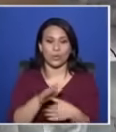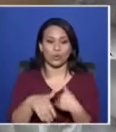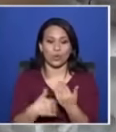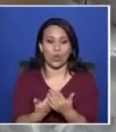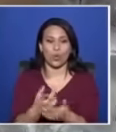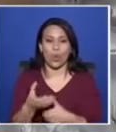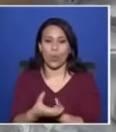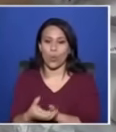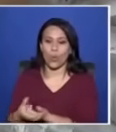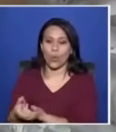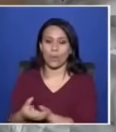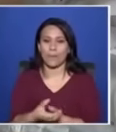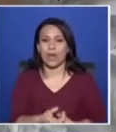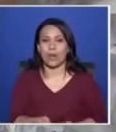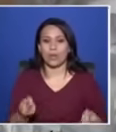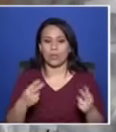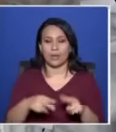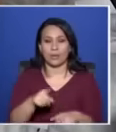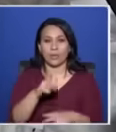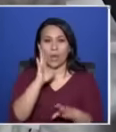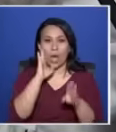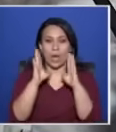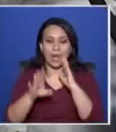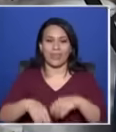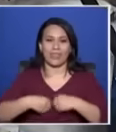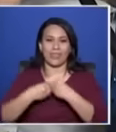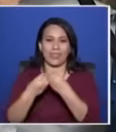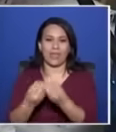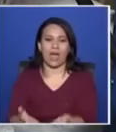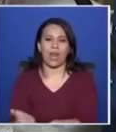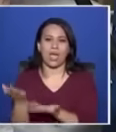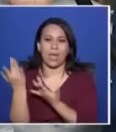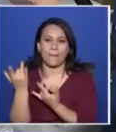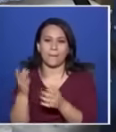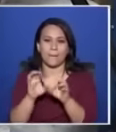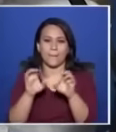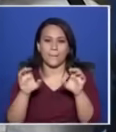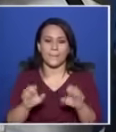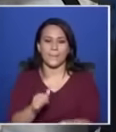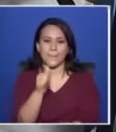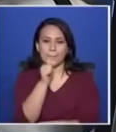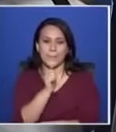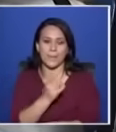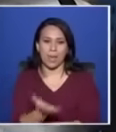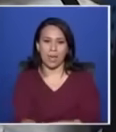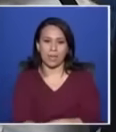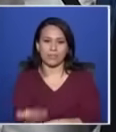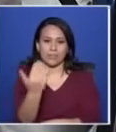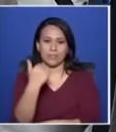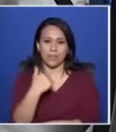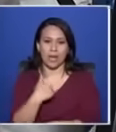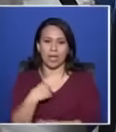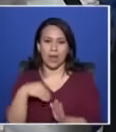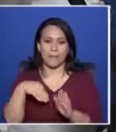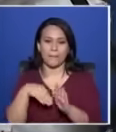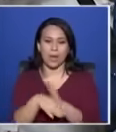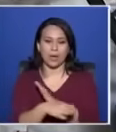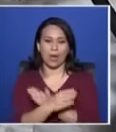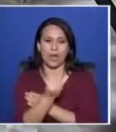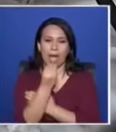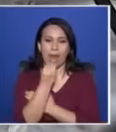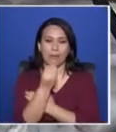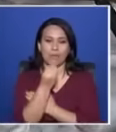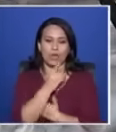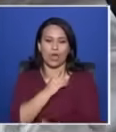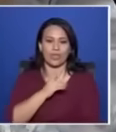de bomberos, 5 cuarteles, para que usted pueda llevar sus donaciones, mientras la empresa privada está trayendo directamente hasta acá, hasta el Banco de Alimentos de Diaconía, en el